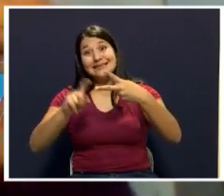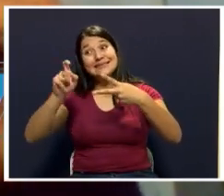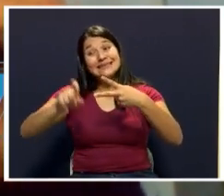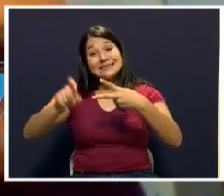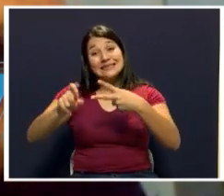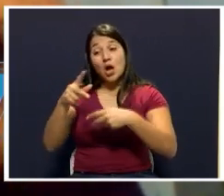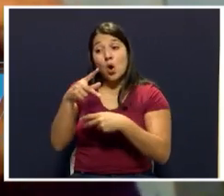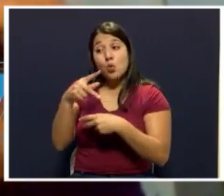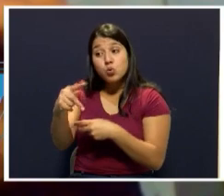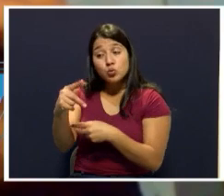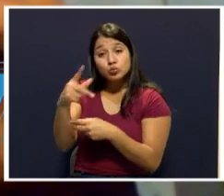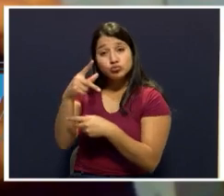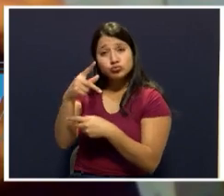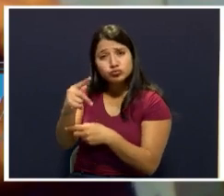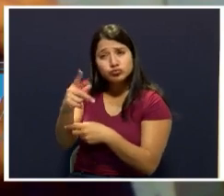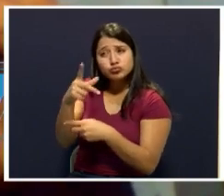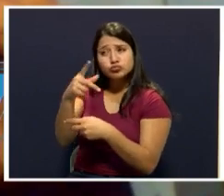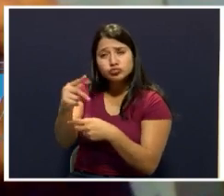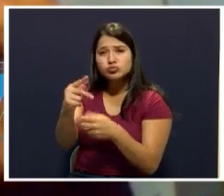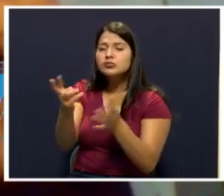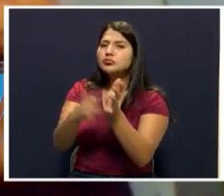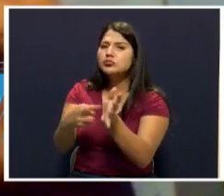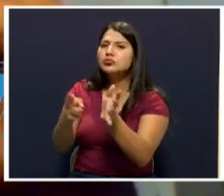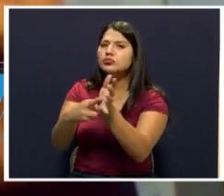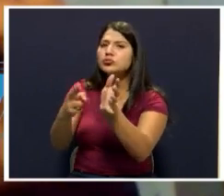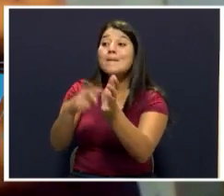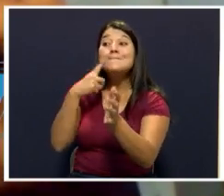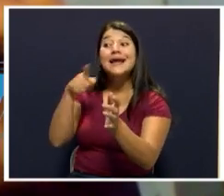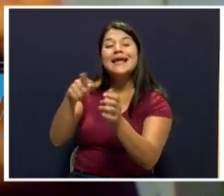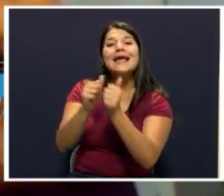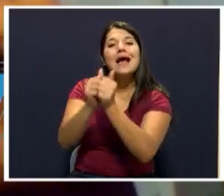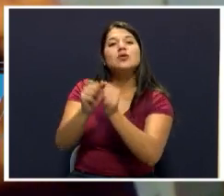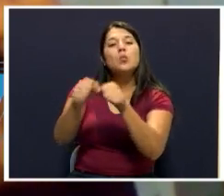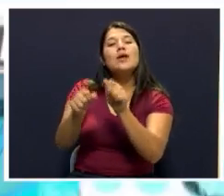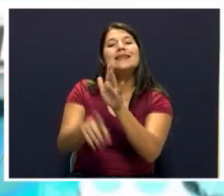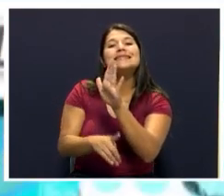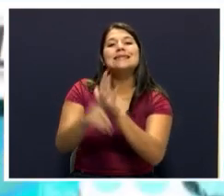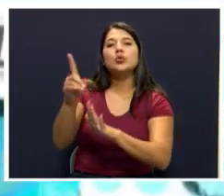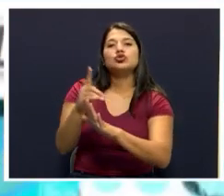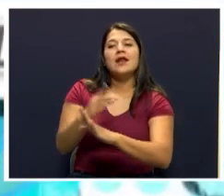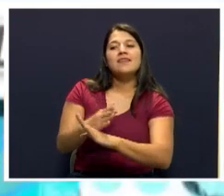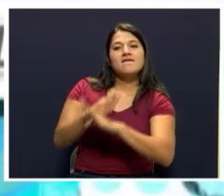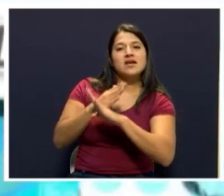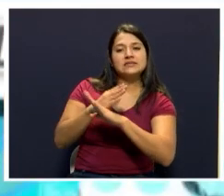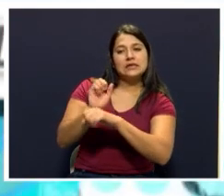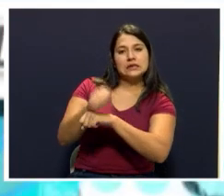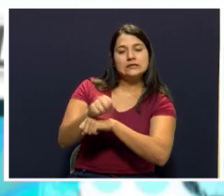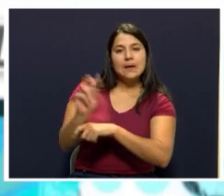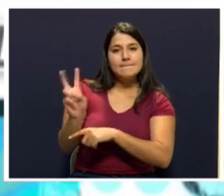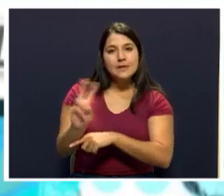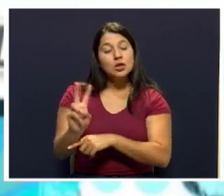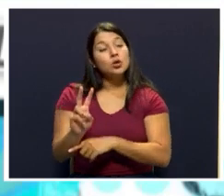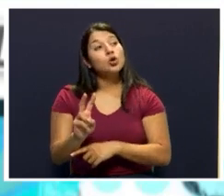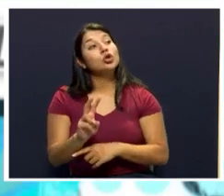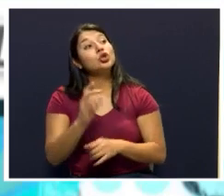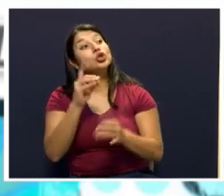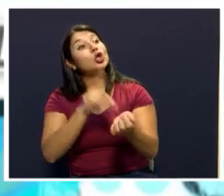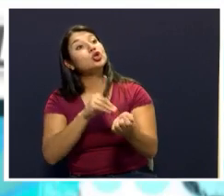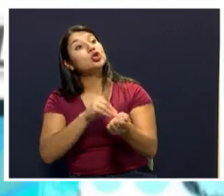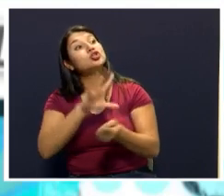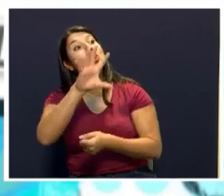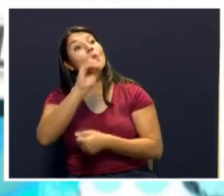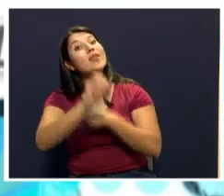que estos animales desarrollen la respuesta inmune. Doctor Gutiérrez, 50 años del Instituto